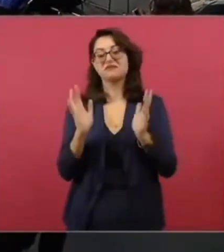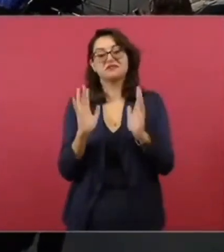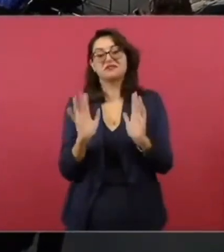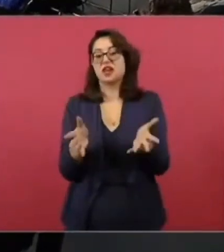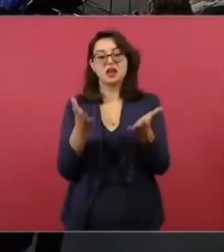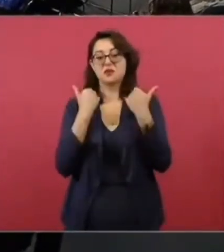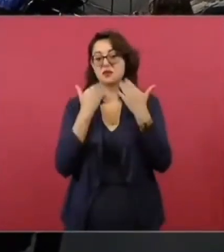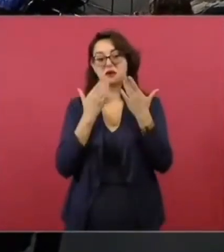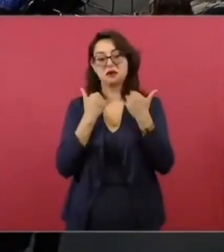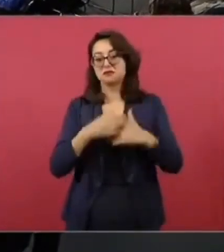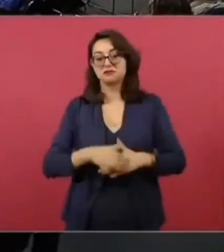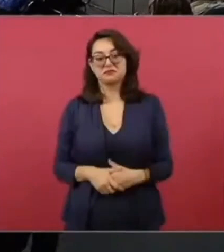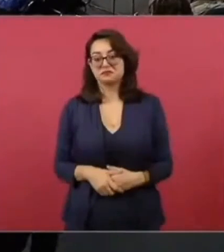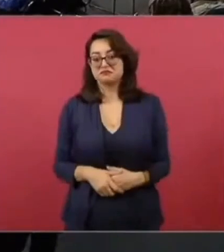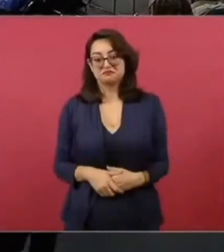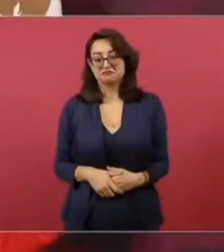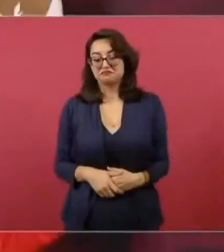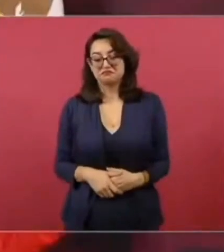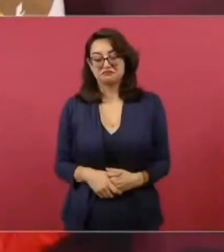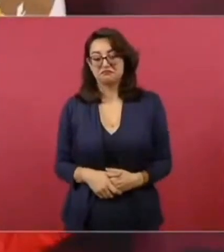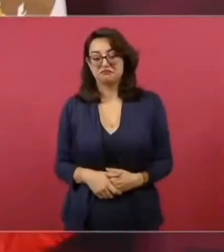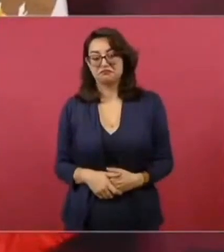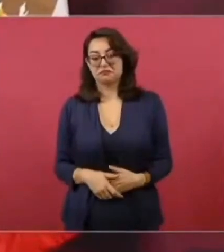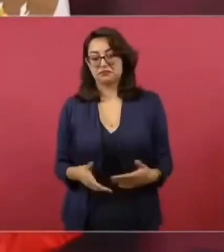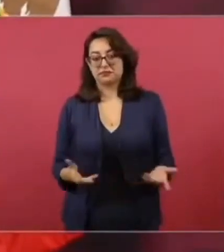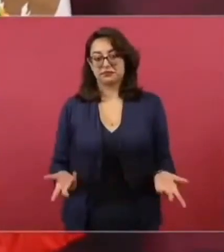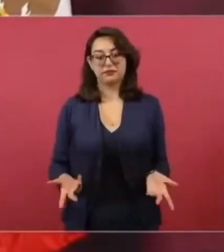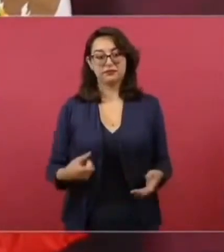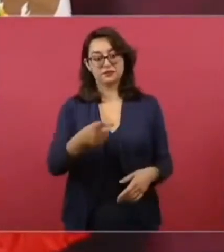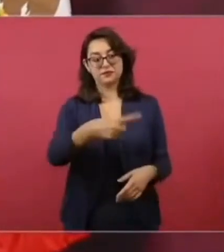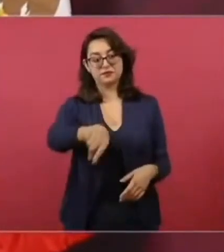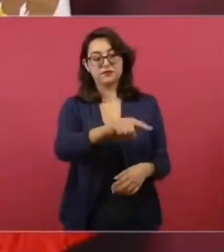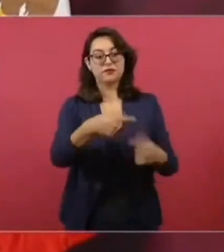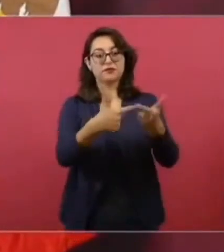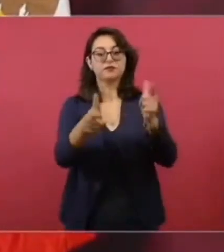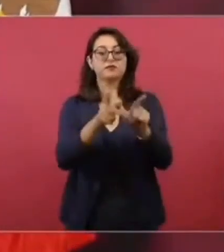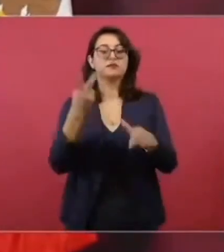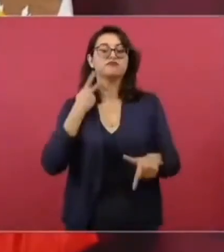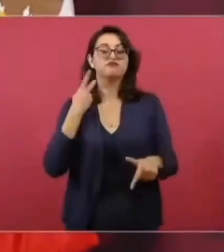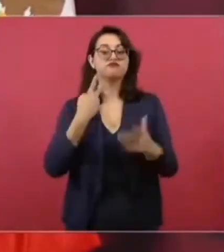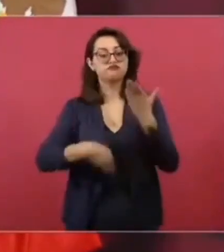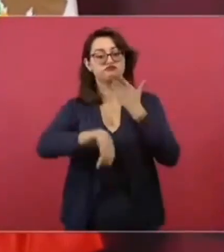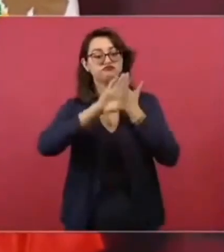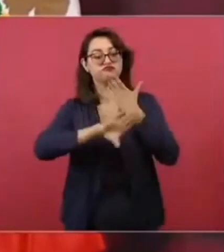Me refiero a los partidos políticos de oposición. Yo creo que